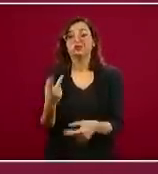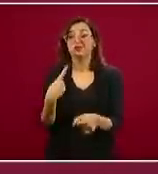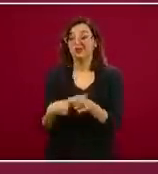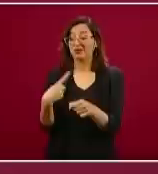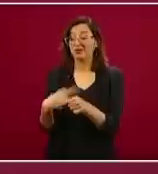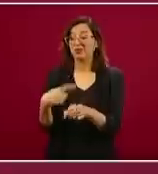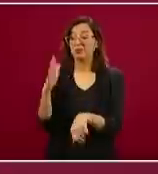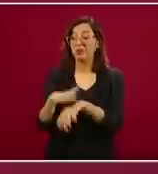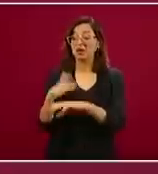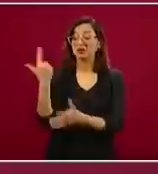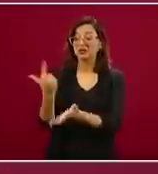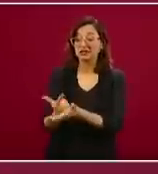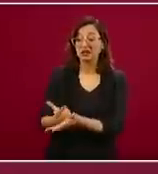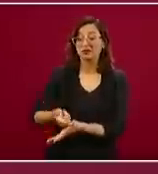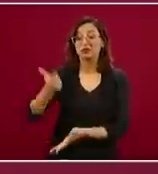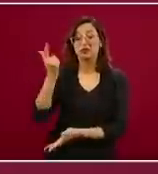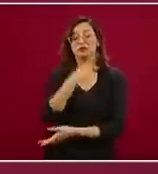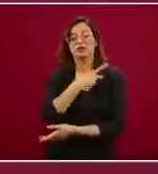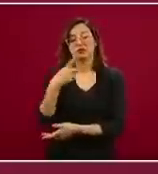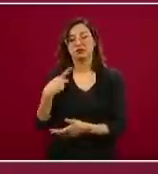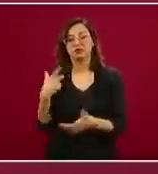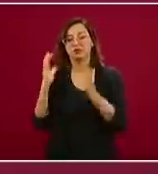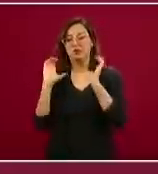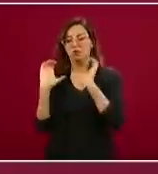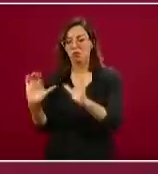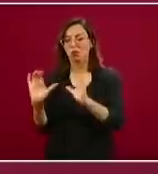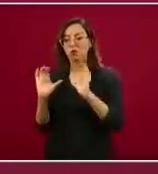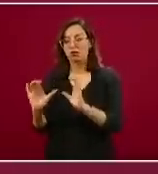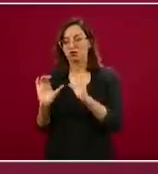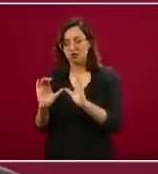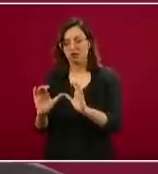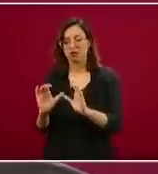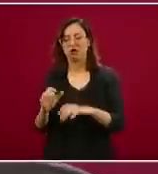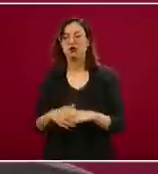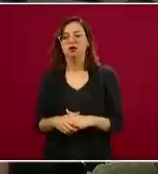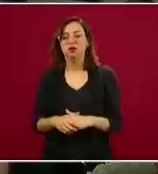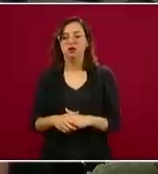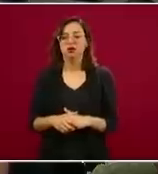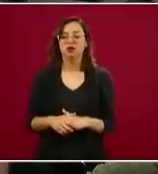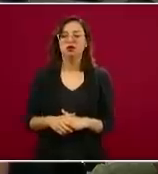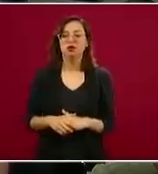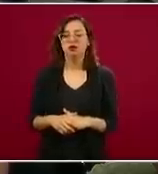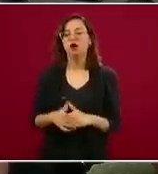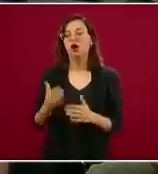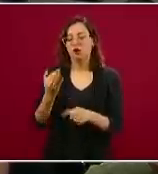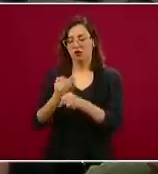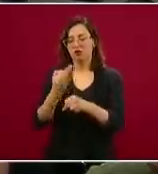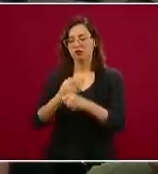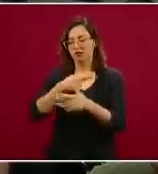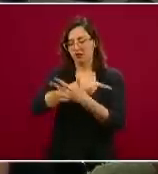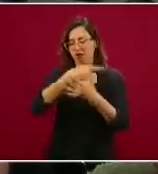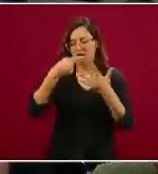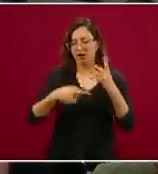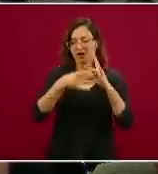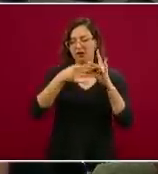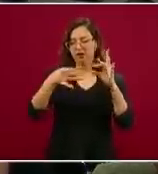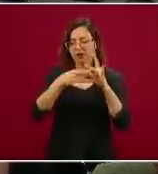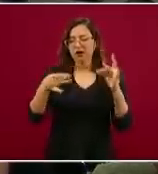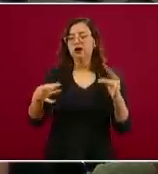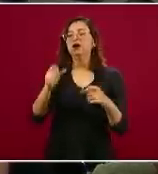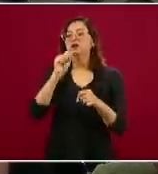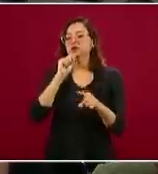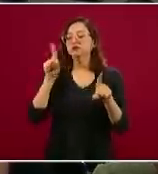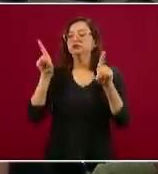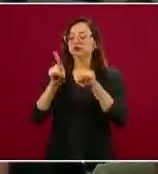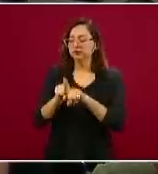crónica hay que cuidar porque se pueden complicar. Enseguida voy a decir qué es lo que hay que hacer, por supuesto. Y también, finalmente,